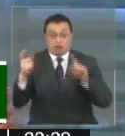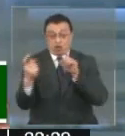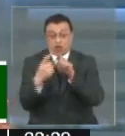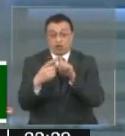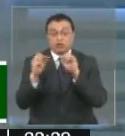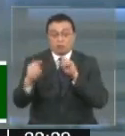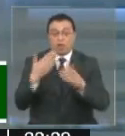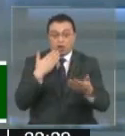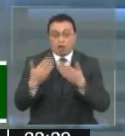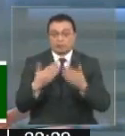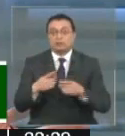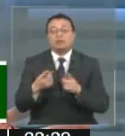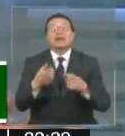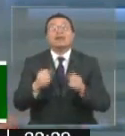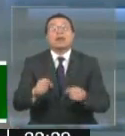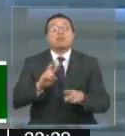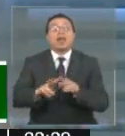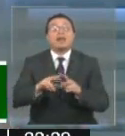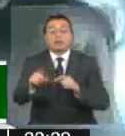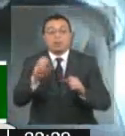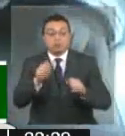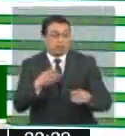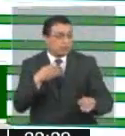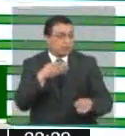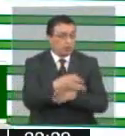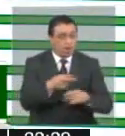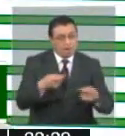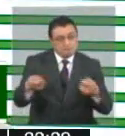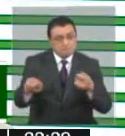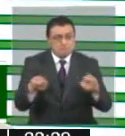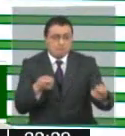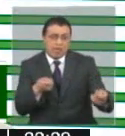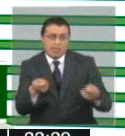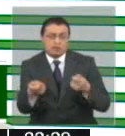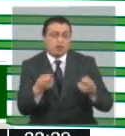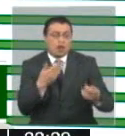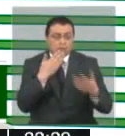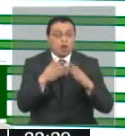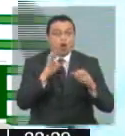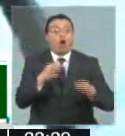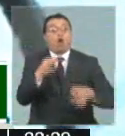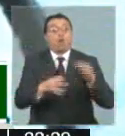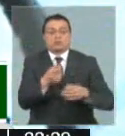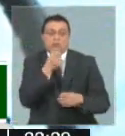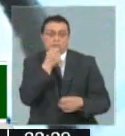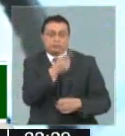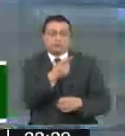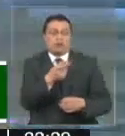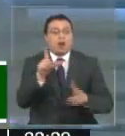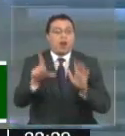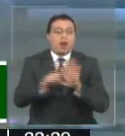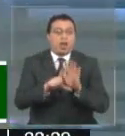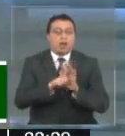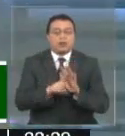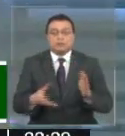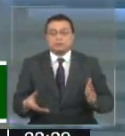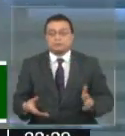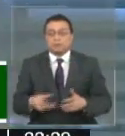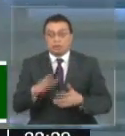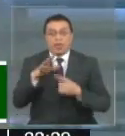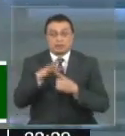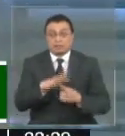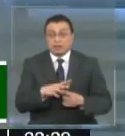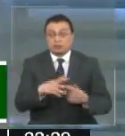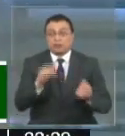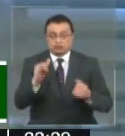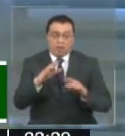conversar. ¿Y ustedes qué pueden hacer? ¿Pueden así como mediar en la buena onda o se puede ahora ya llevar a juicio, por ejemplo, por la ley Zamudio? ¿La